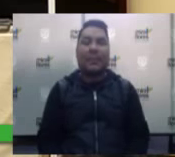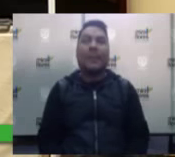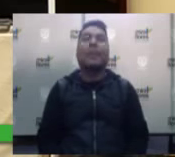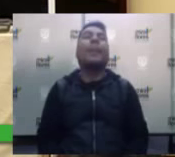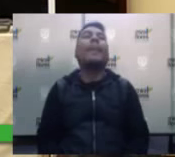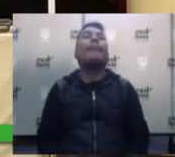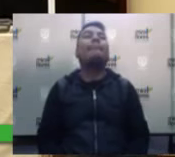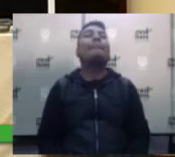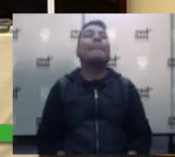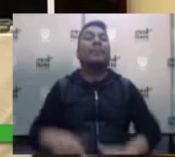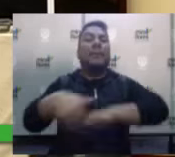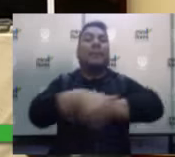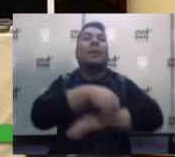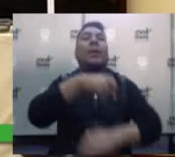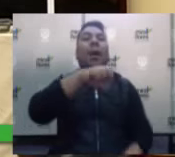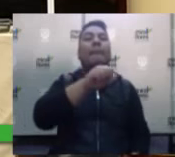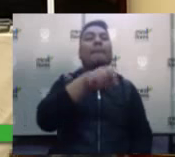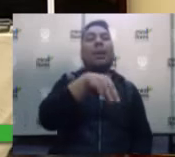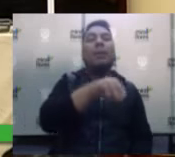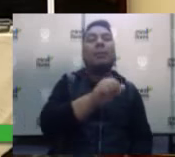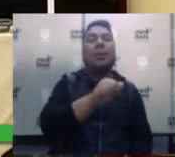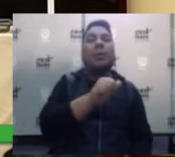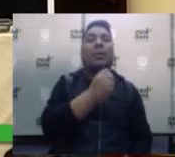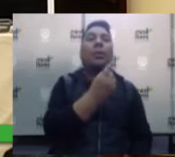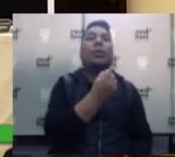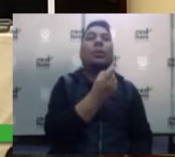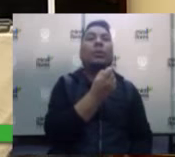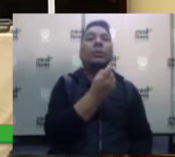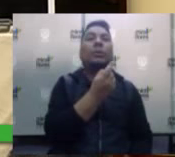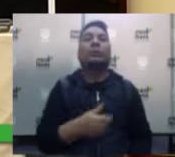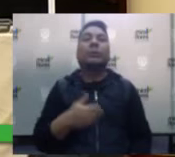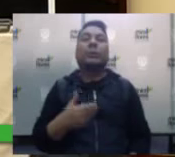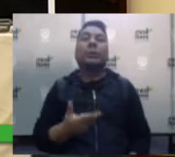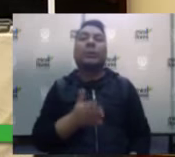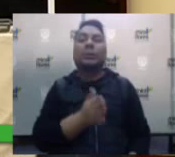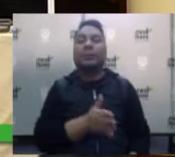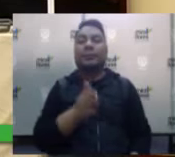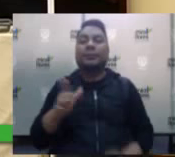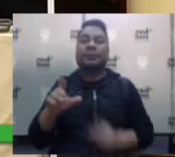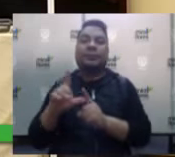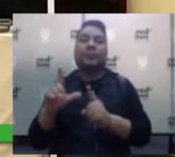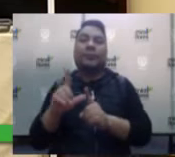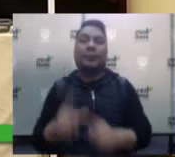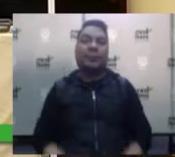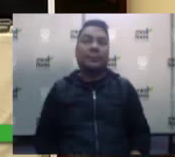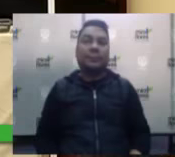Ubicación 64, avenida Ricardo Palma, cuadra 11, a 15 metros del cruce con Roosevelt.